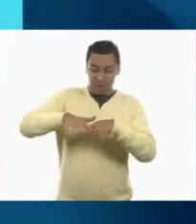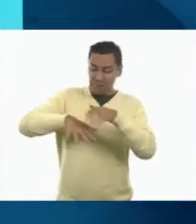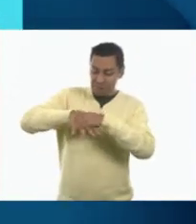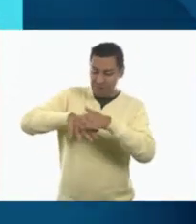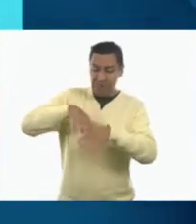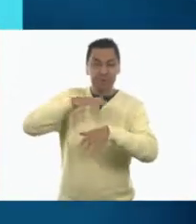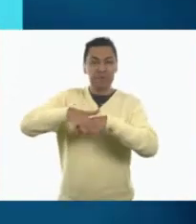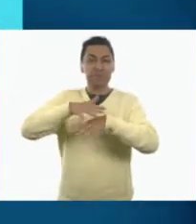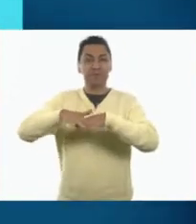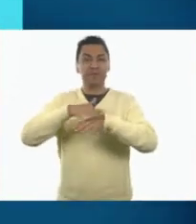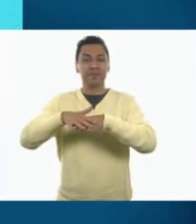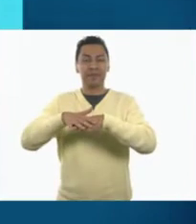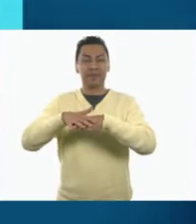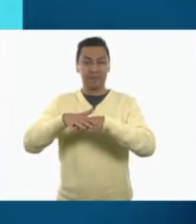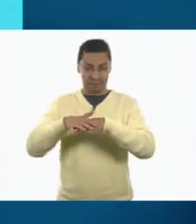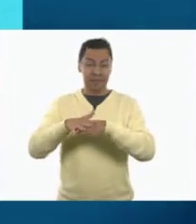agua.